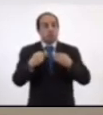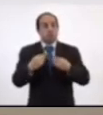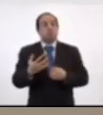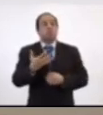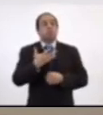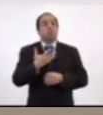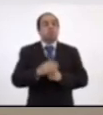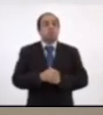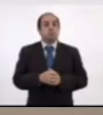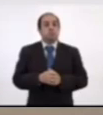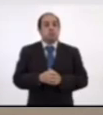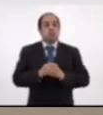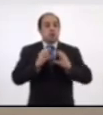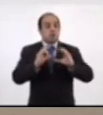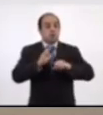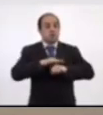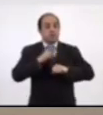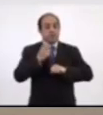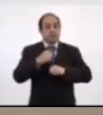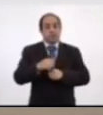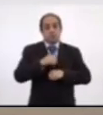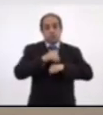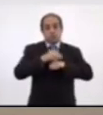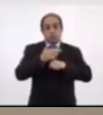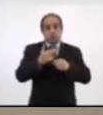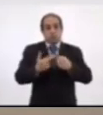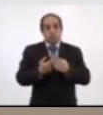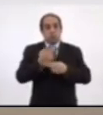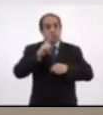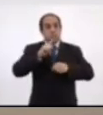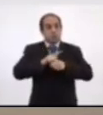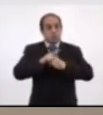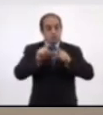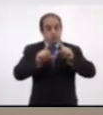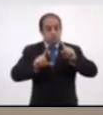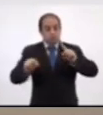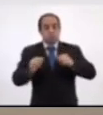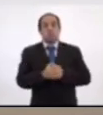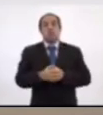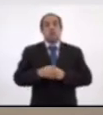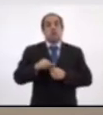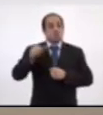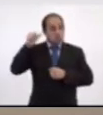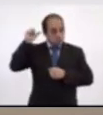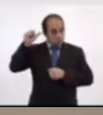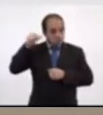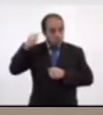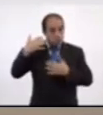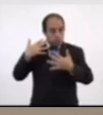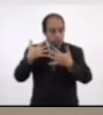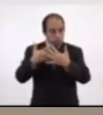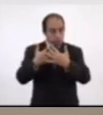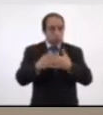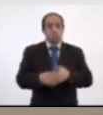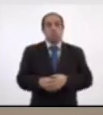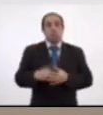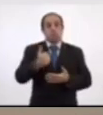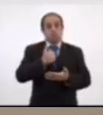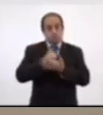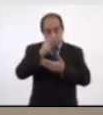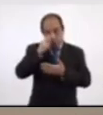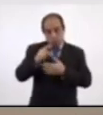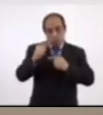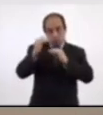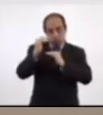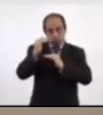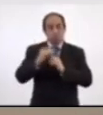más. Estos son los números nacionales a partir de abril a la fecha, y los de la Ciudad de México. Desde